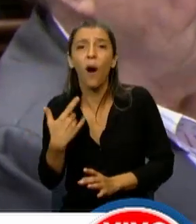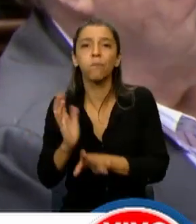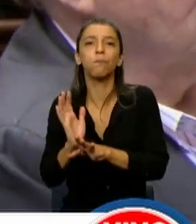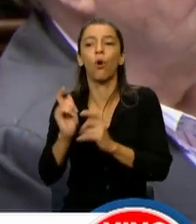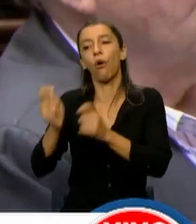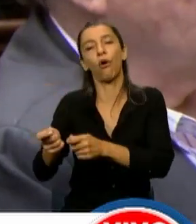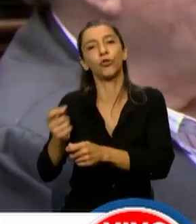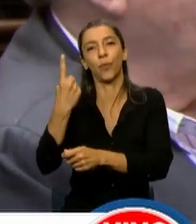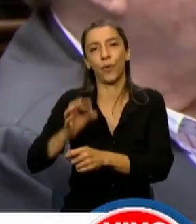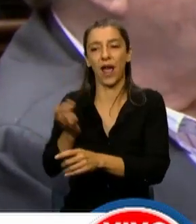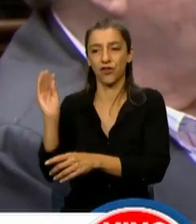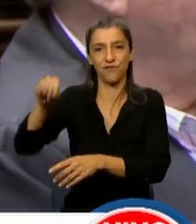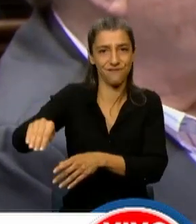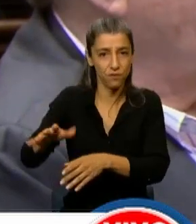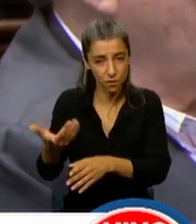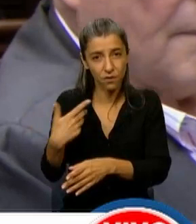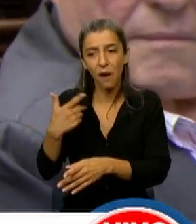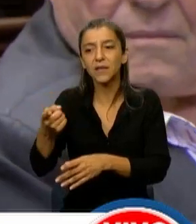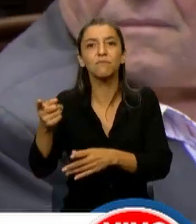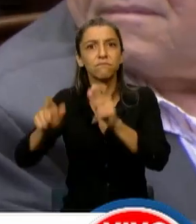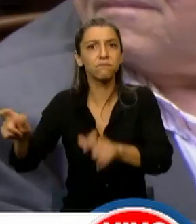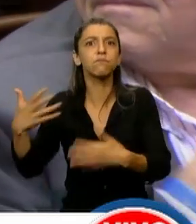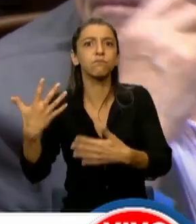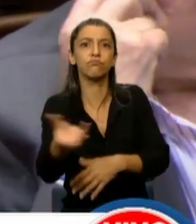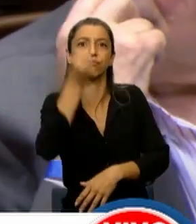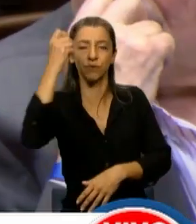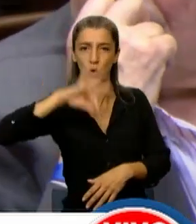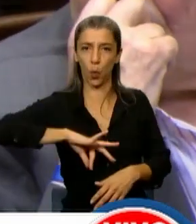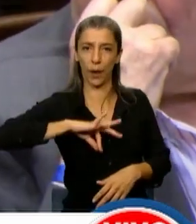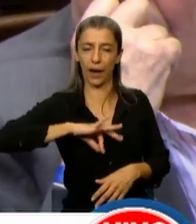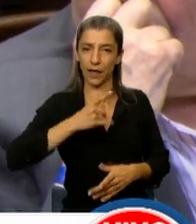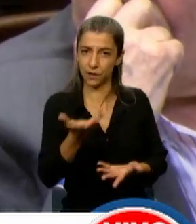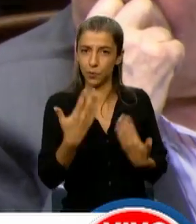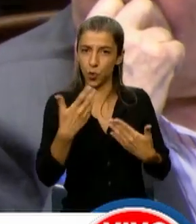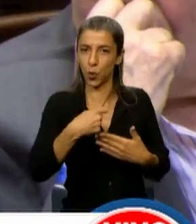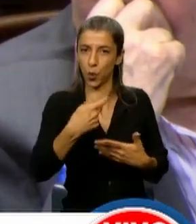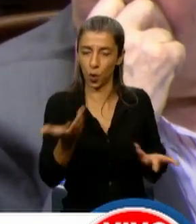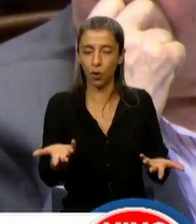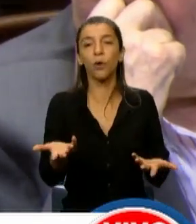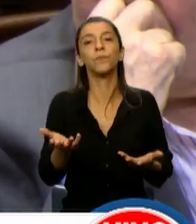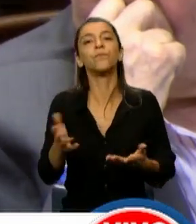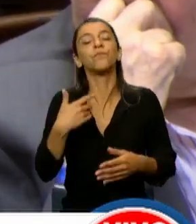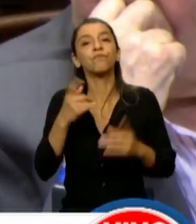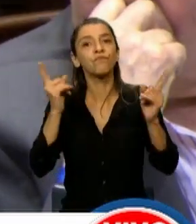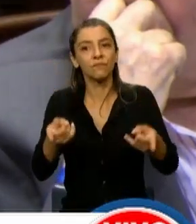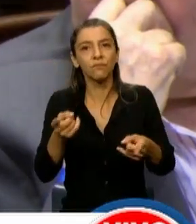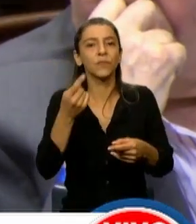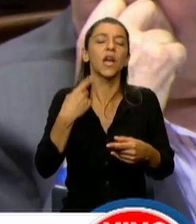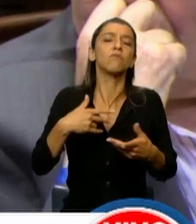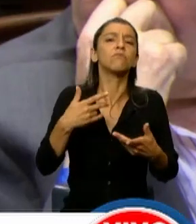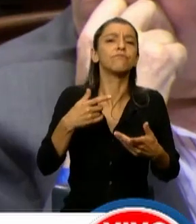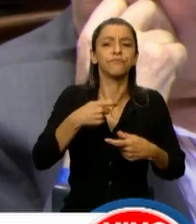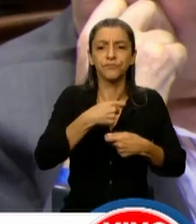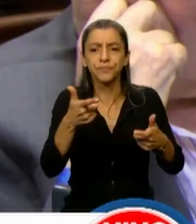acceder a su jubilación. Y entregó la jubilación 2.000 para aquellos trabajadores de edad